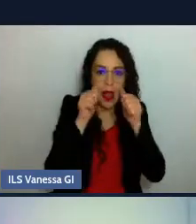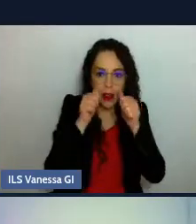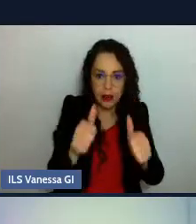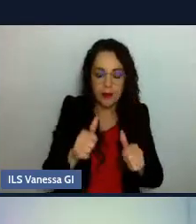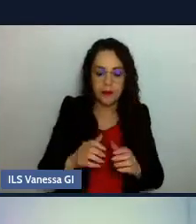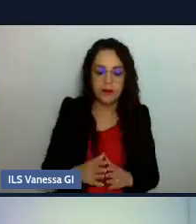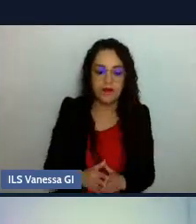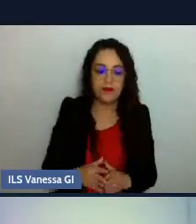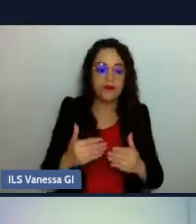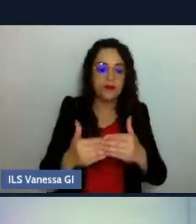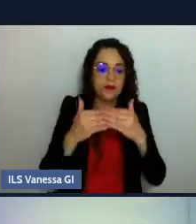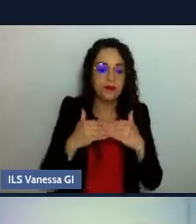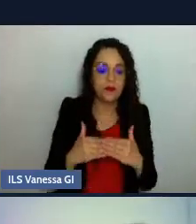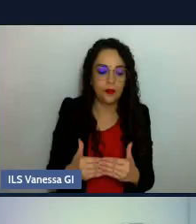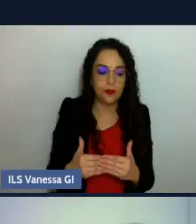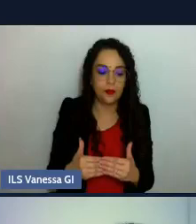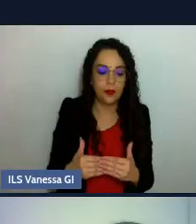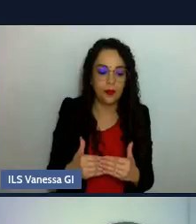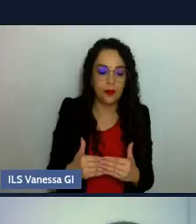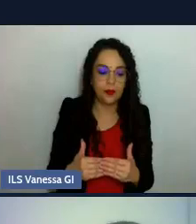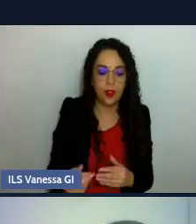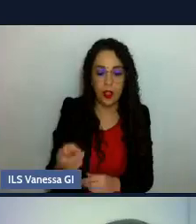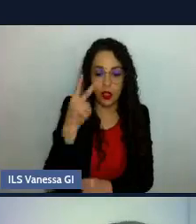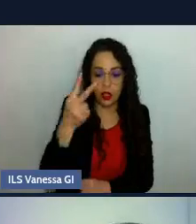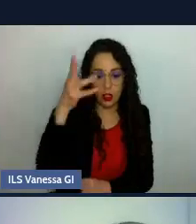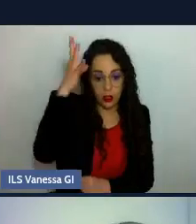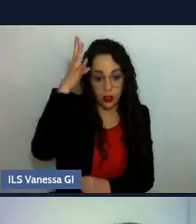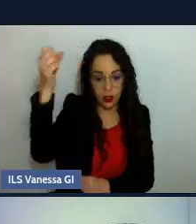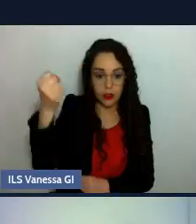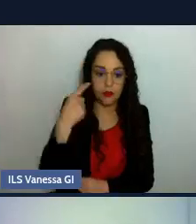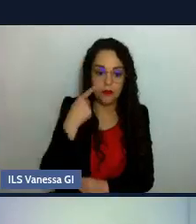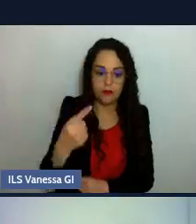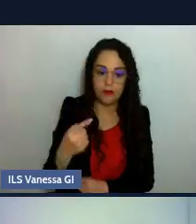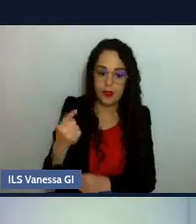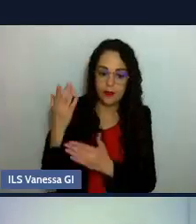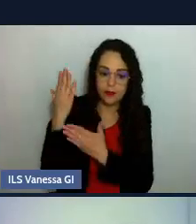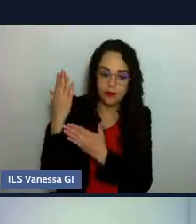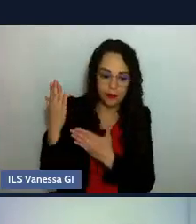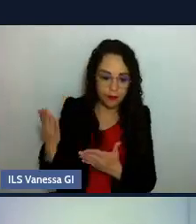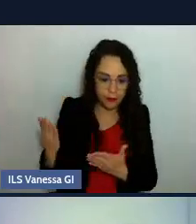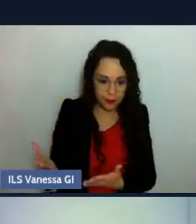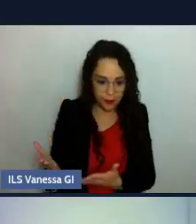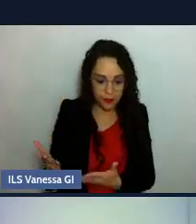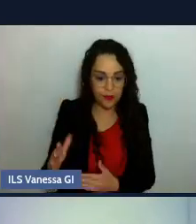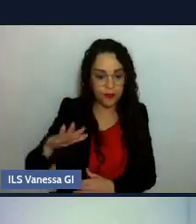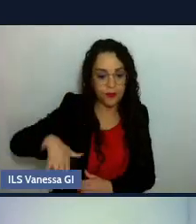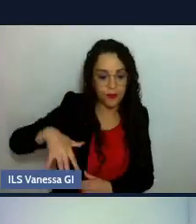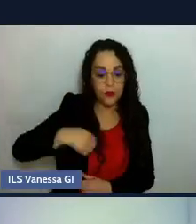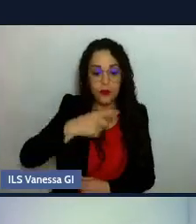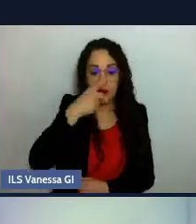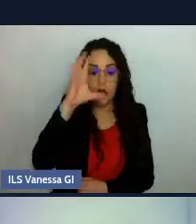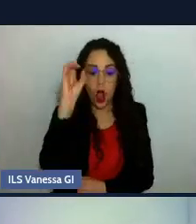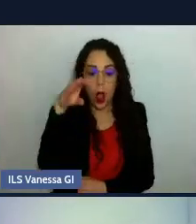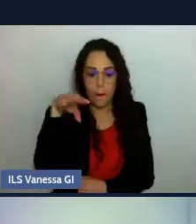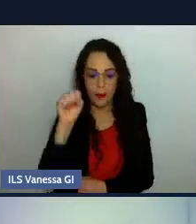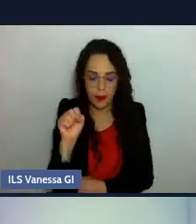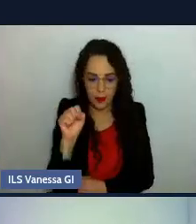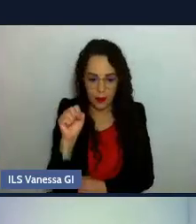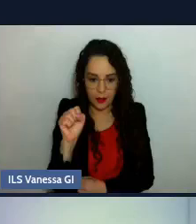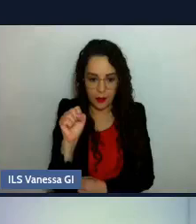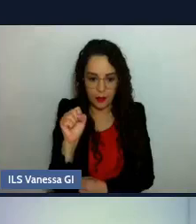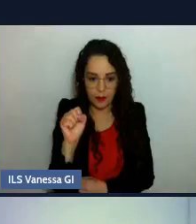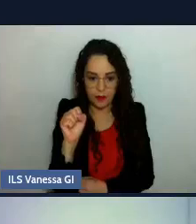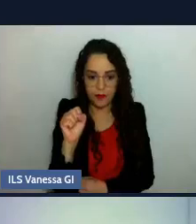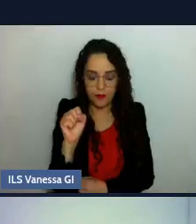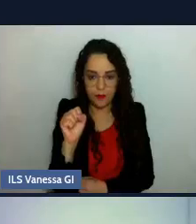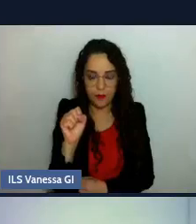Bueno, aquí tenemos dos grandes conceptos. Hace un momentito les mencioné sobre el de la OMS, el que empieza a plantear que